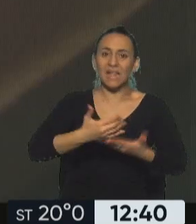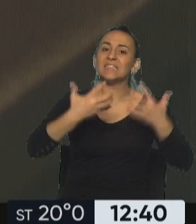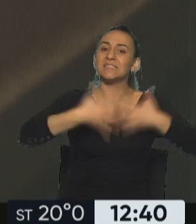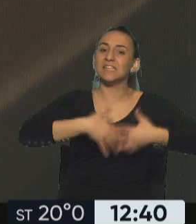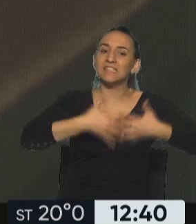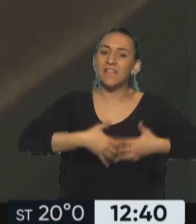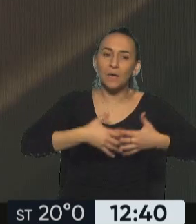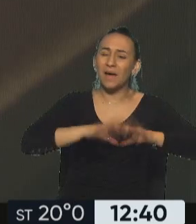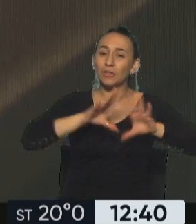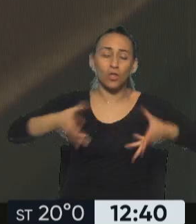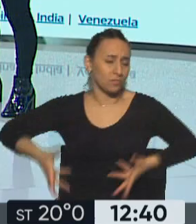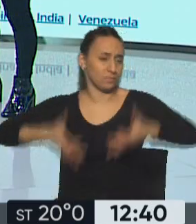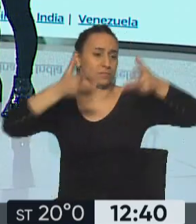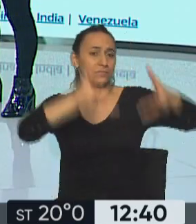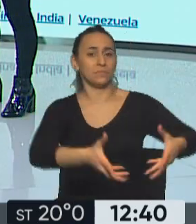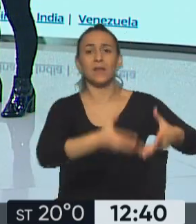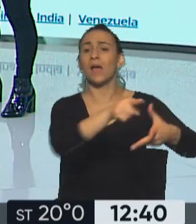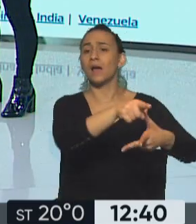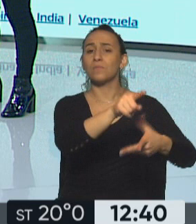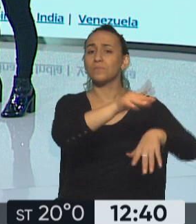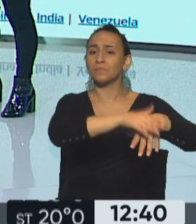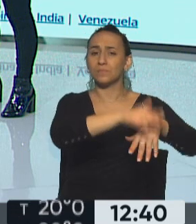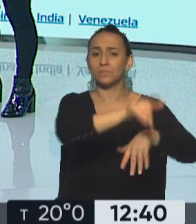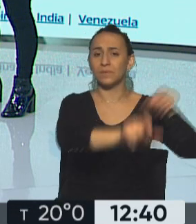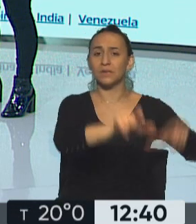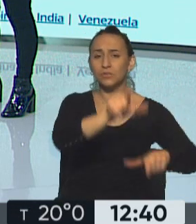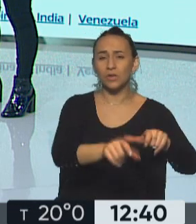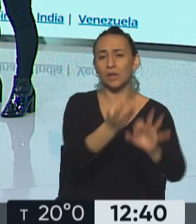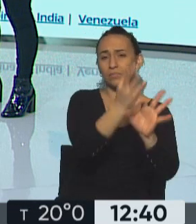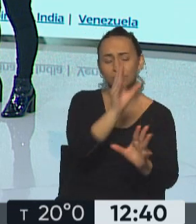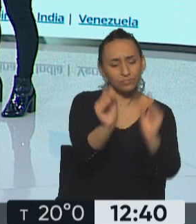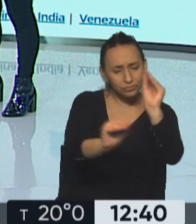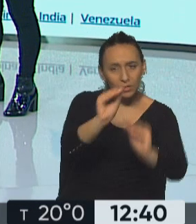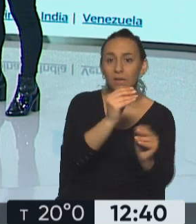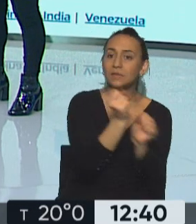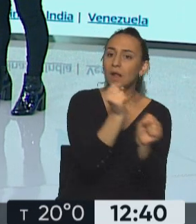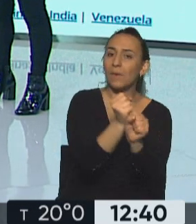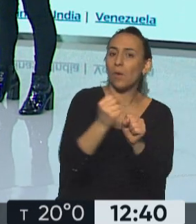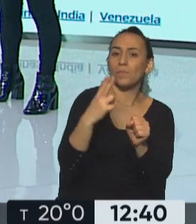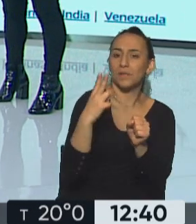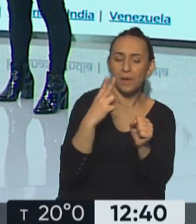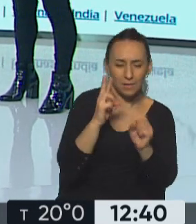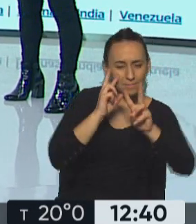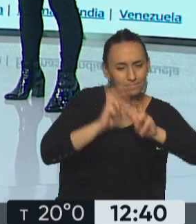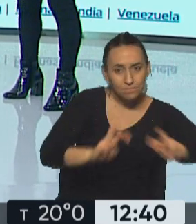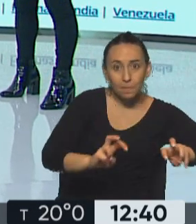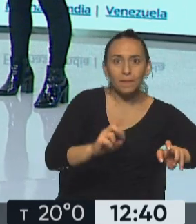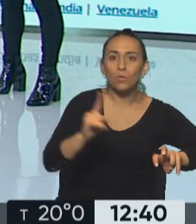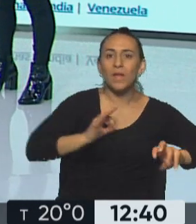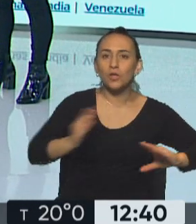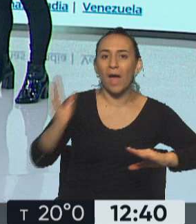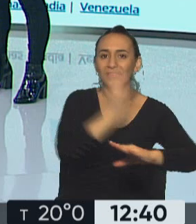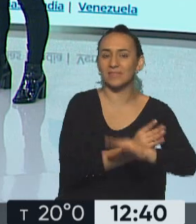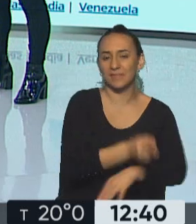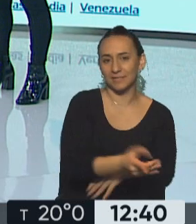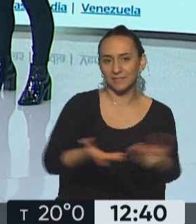a todos los programadores y en un trabajo conjunto, público, privado, se analiza con un año de anticipación. Bueno, sí, claro, con